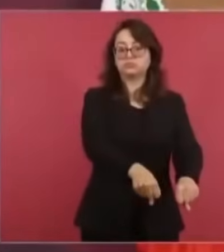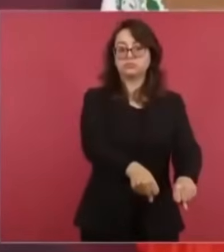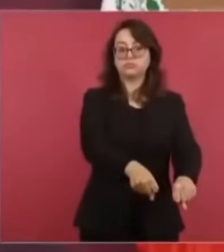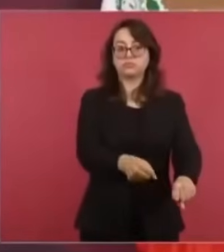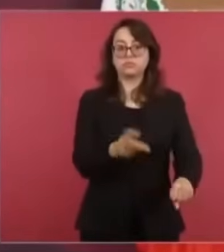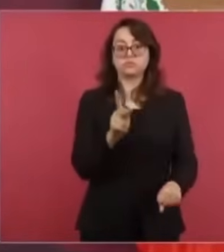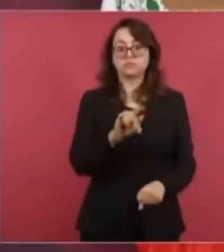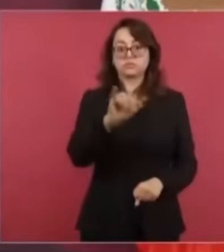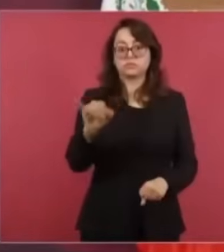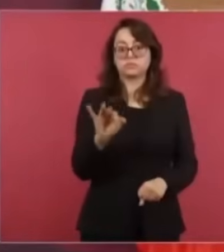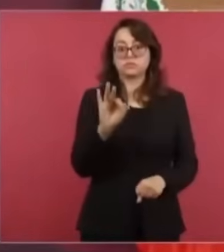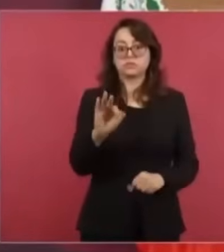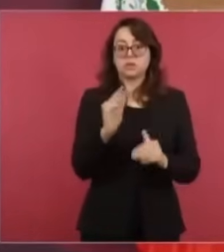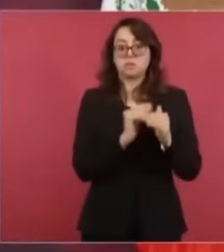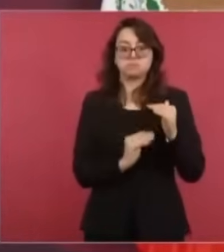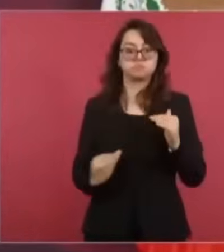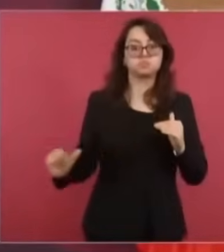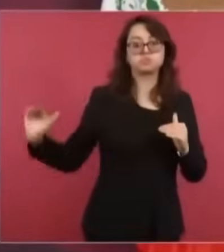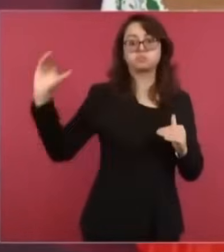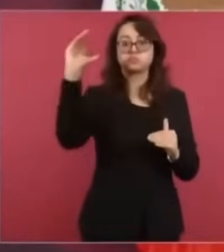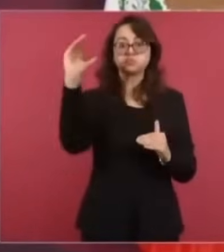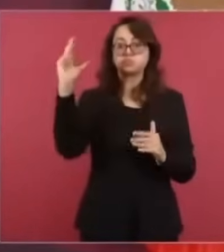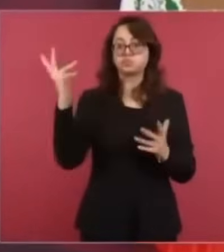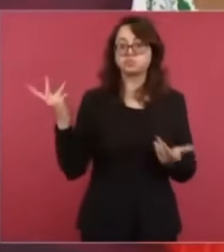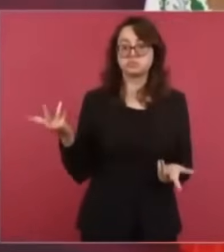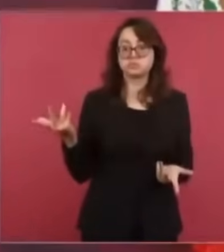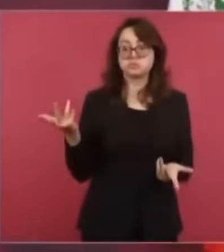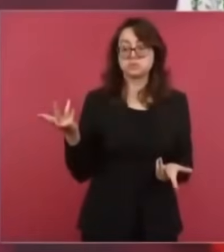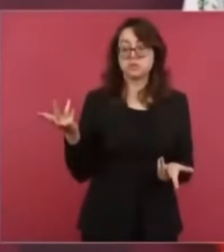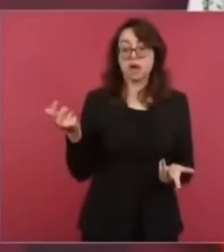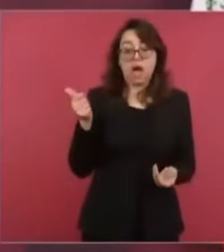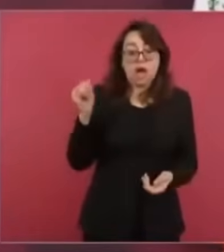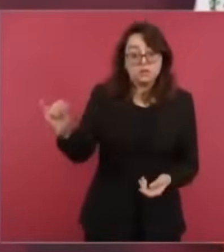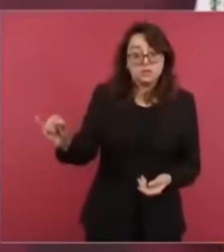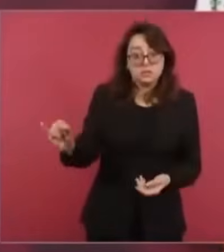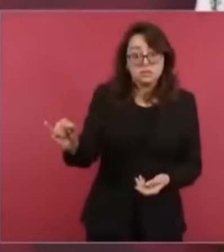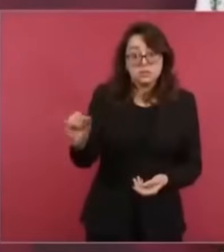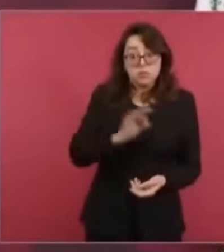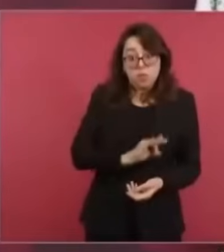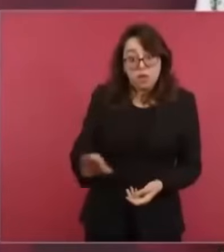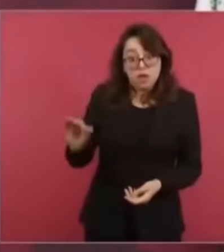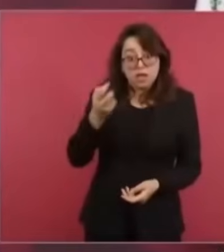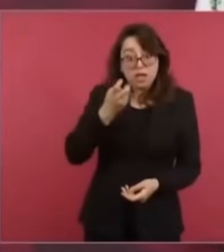supremo poder conservador, ¿sí?, del país.